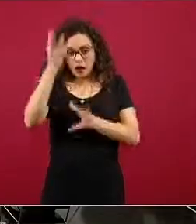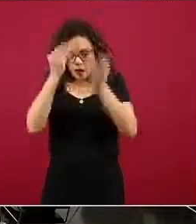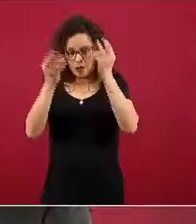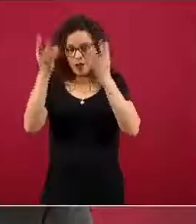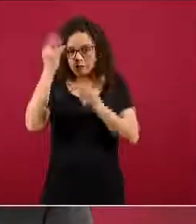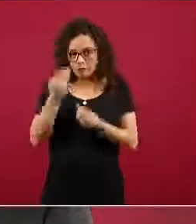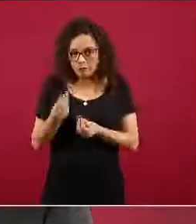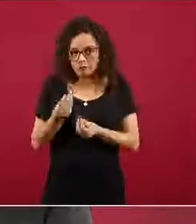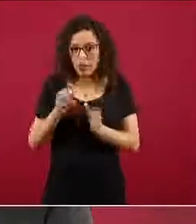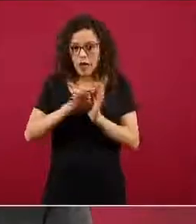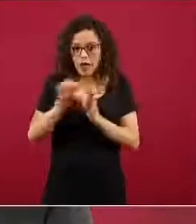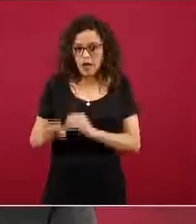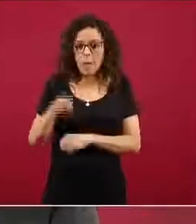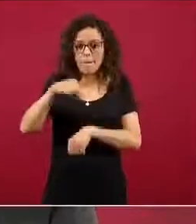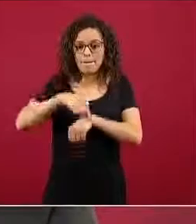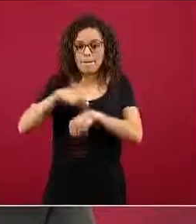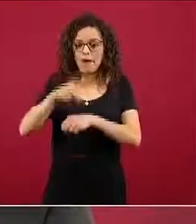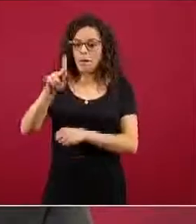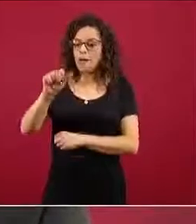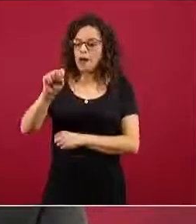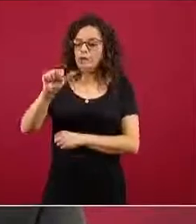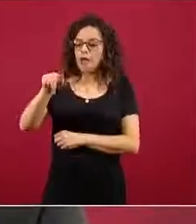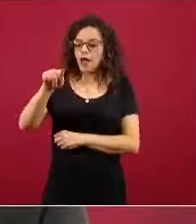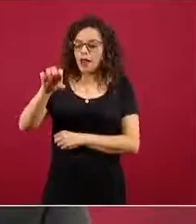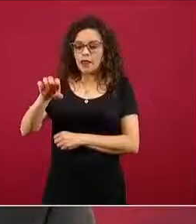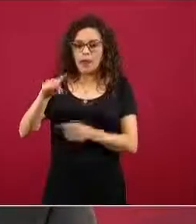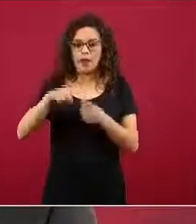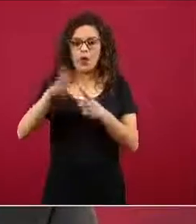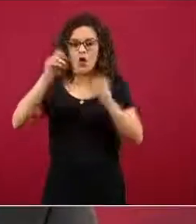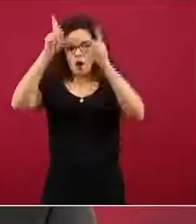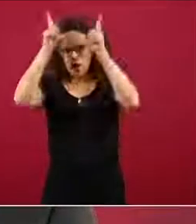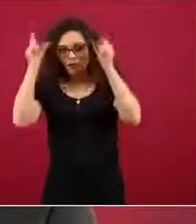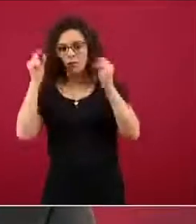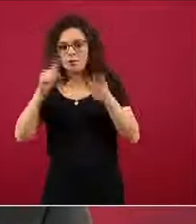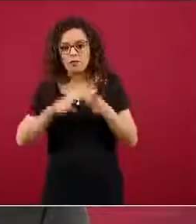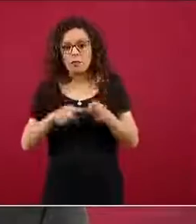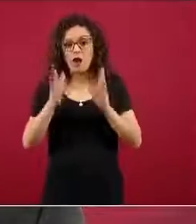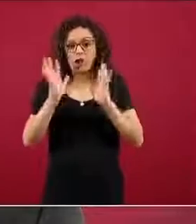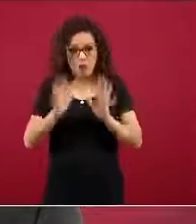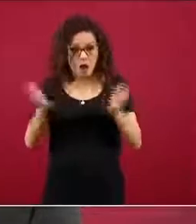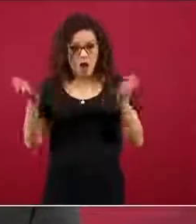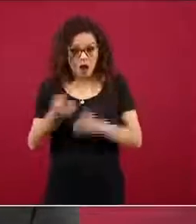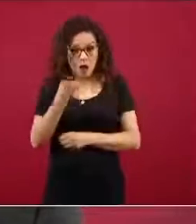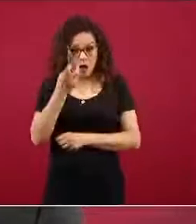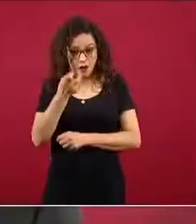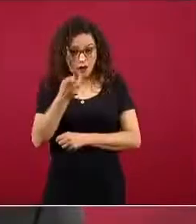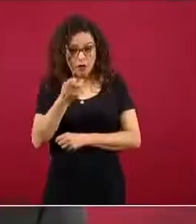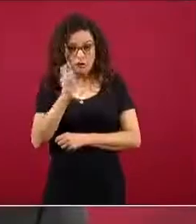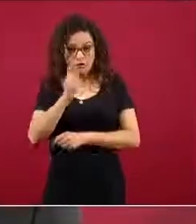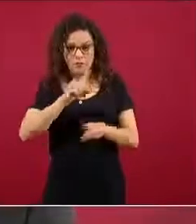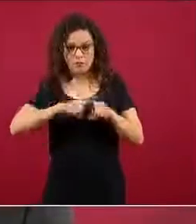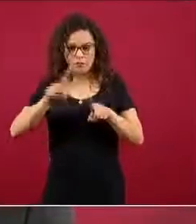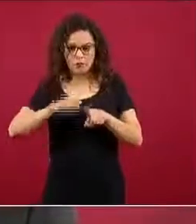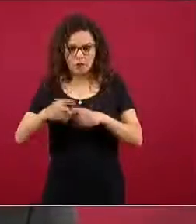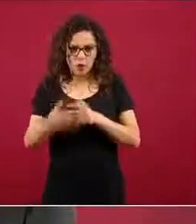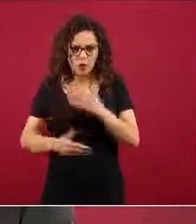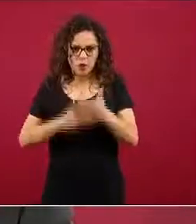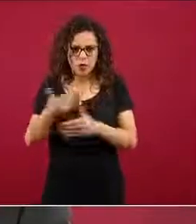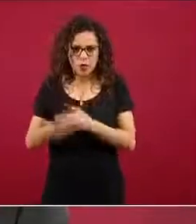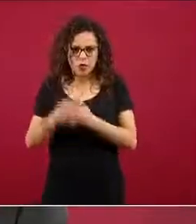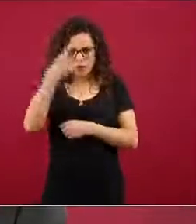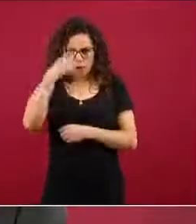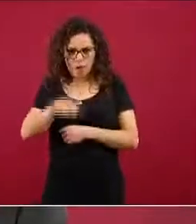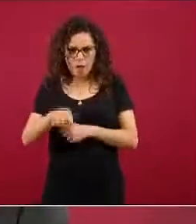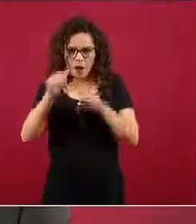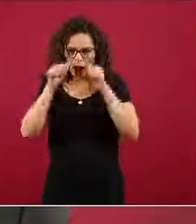los médicos pasantes de pregrado o las pasantes de enfermería ya hacen distintos procedimientos clínicos y